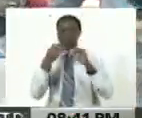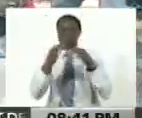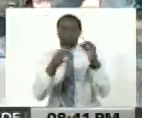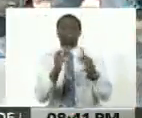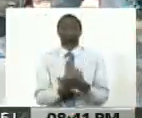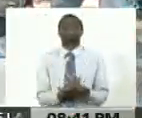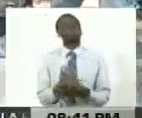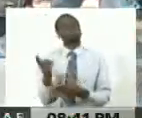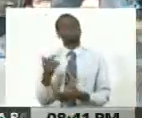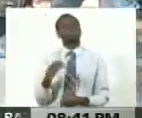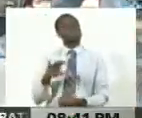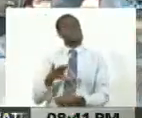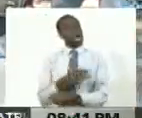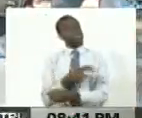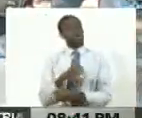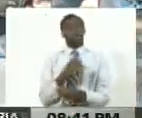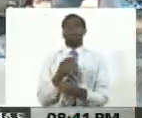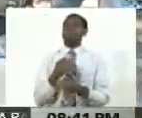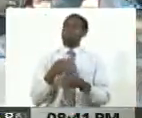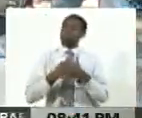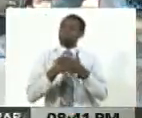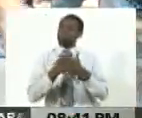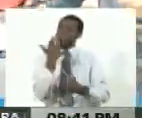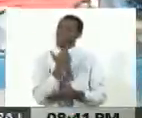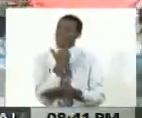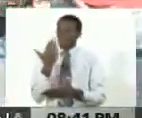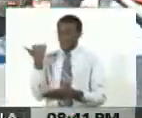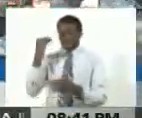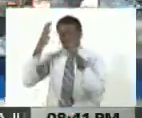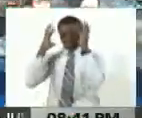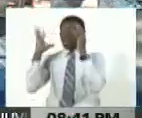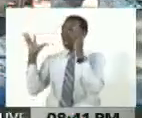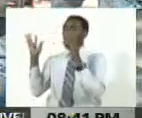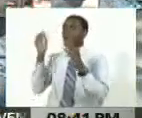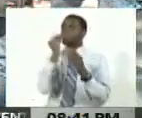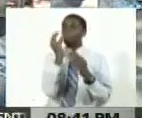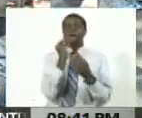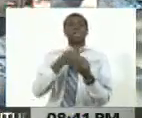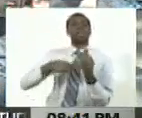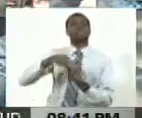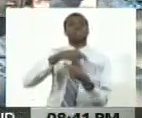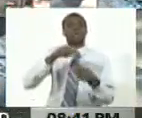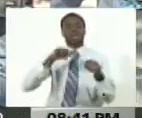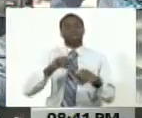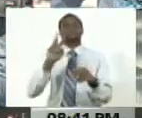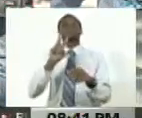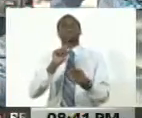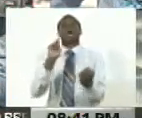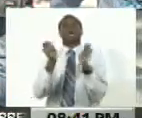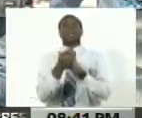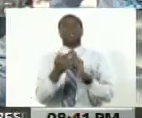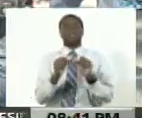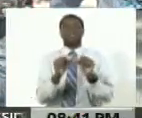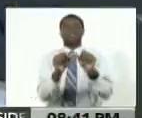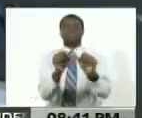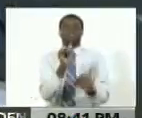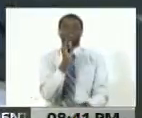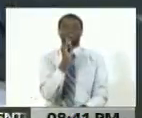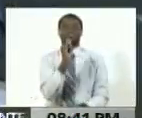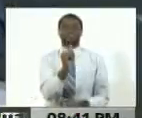su compromiso se convirtieron en gritos revolucionarios que aclamaban un cambio para el país. Gabriela Moya, La